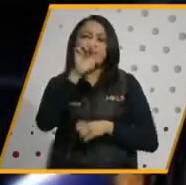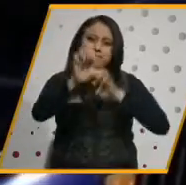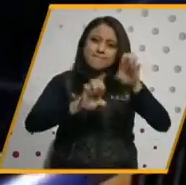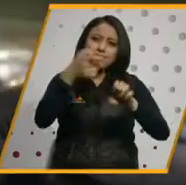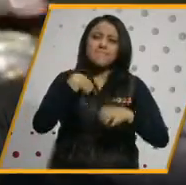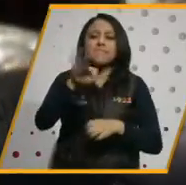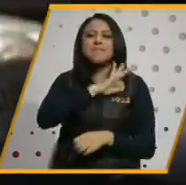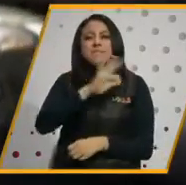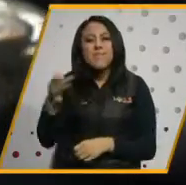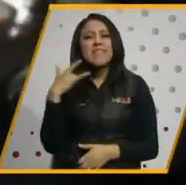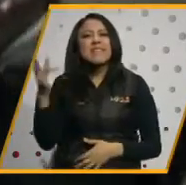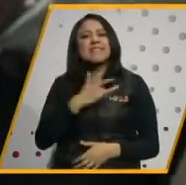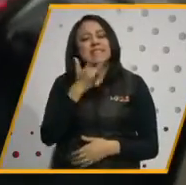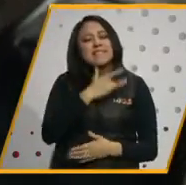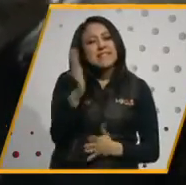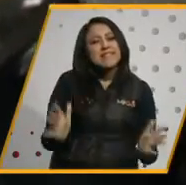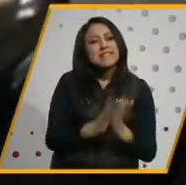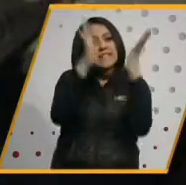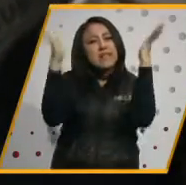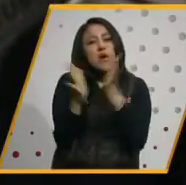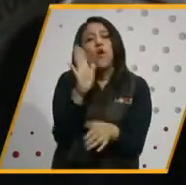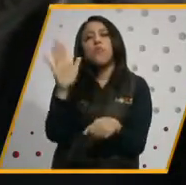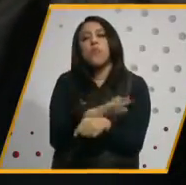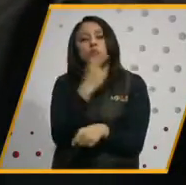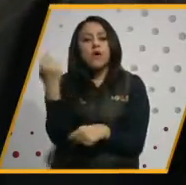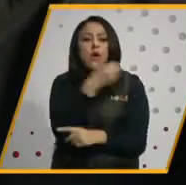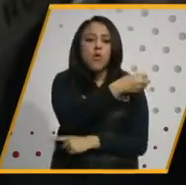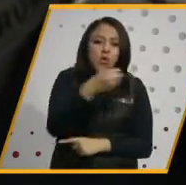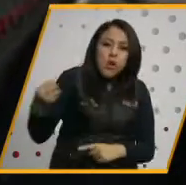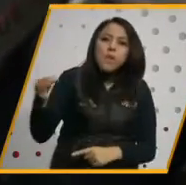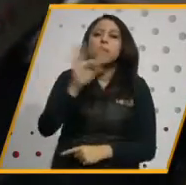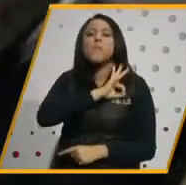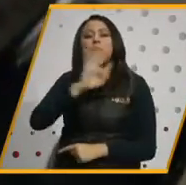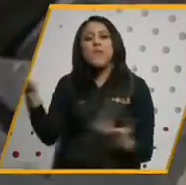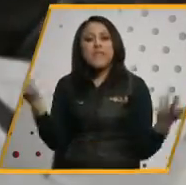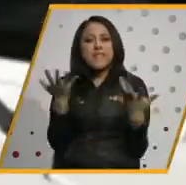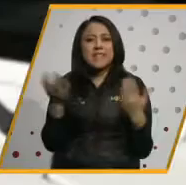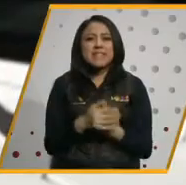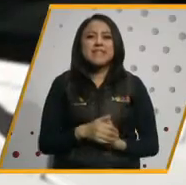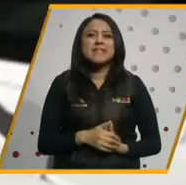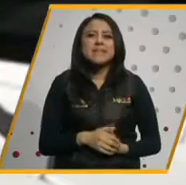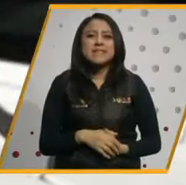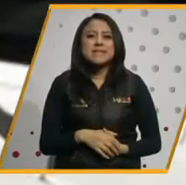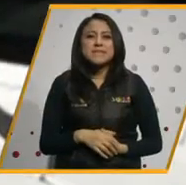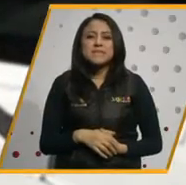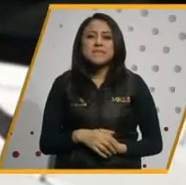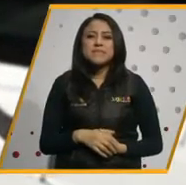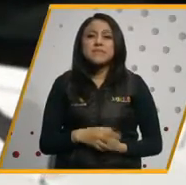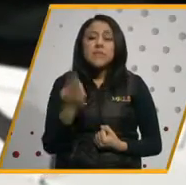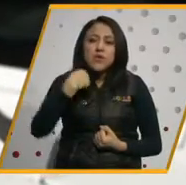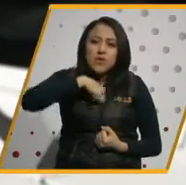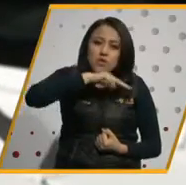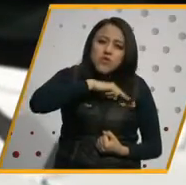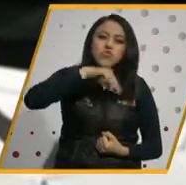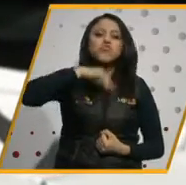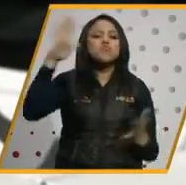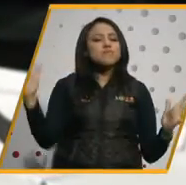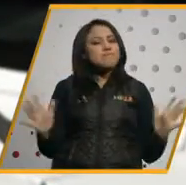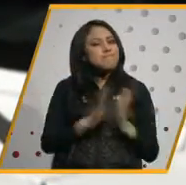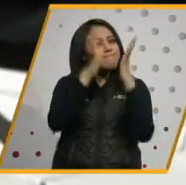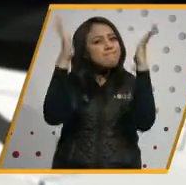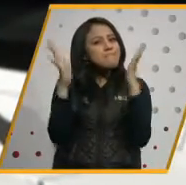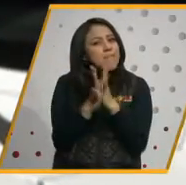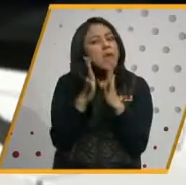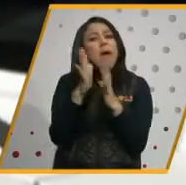en el juguetón, ya que ellos acostumbran organizarse para llevar a cabo este tipo de prácticas. Nos hemos sumado a esta causa porque es lo que